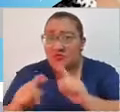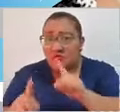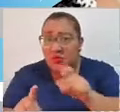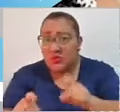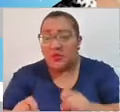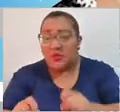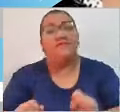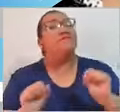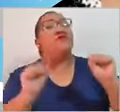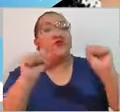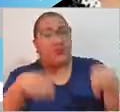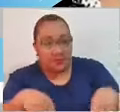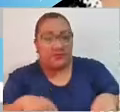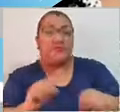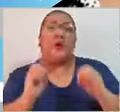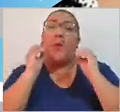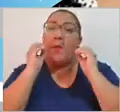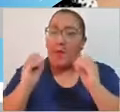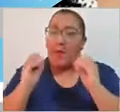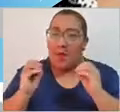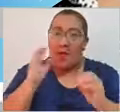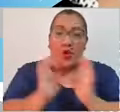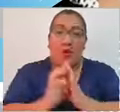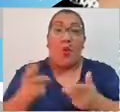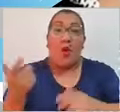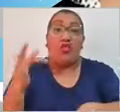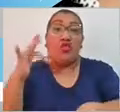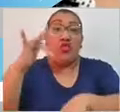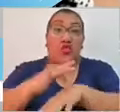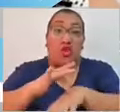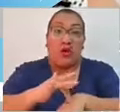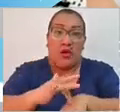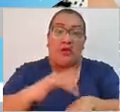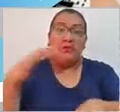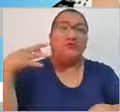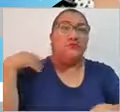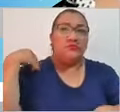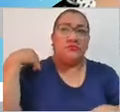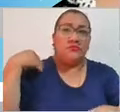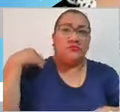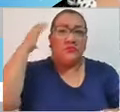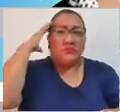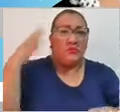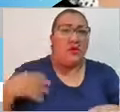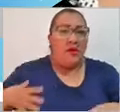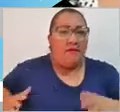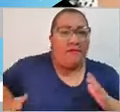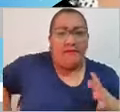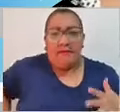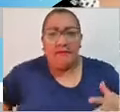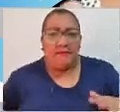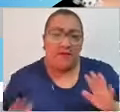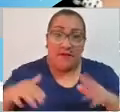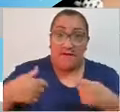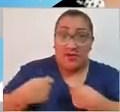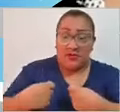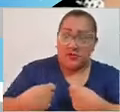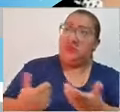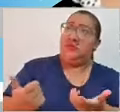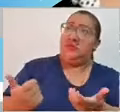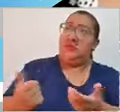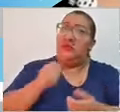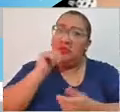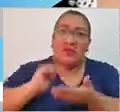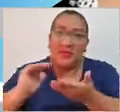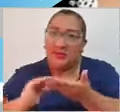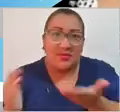delito, tales como, por ejemplo, los tocamientos o actos de connotación sexual o libidinosos sin consentimiento